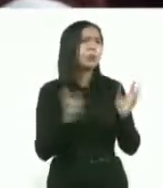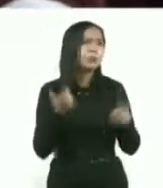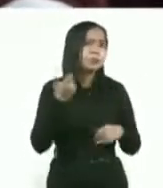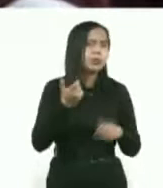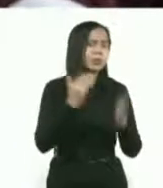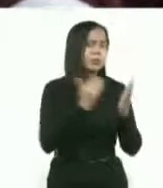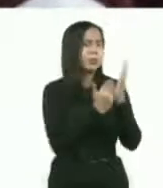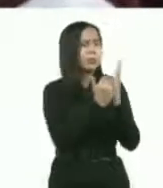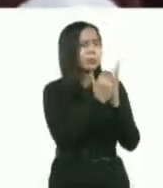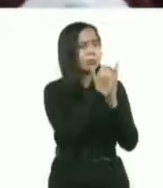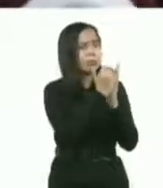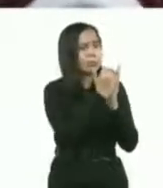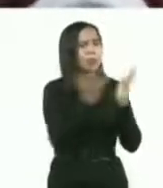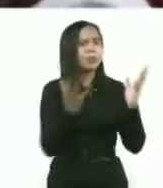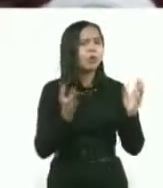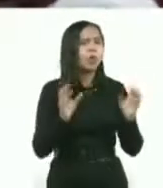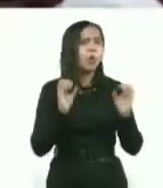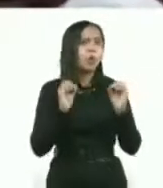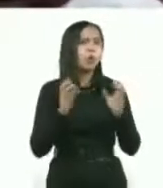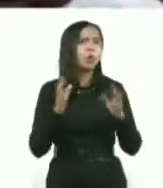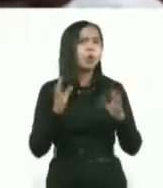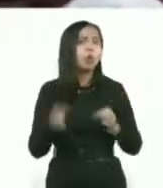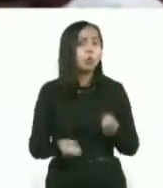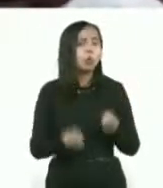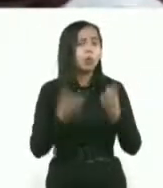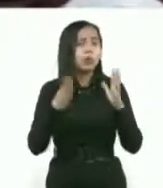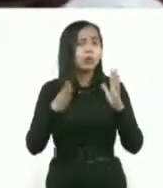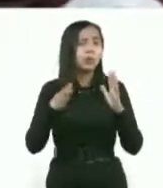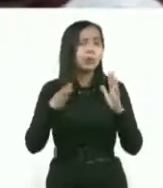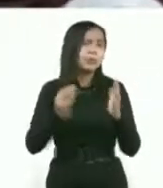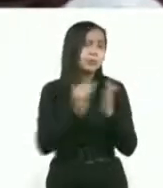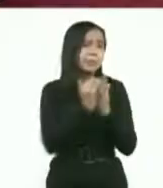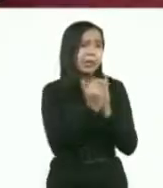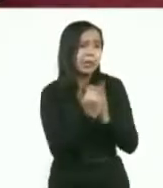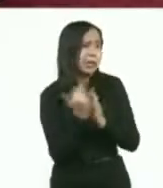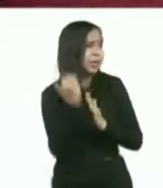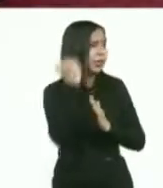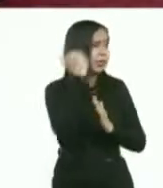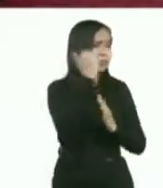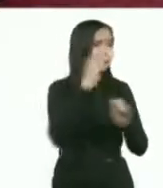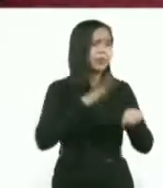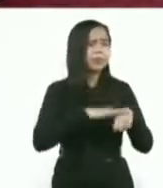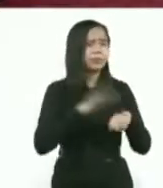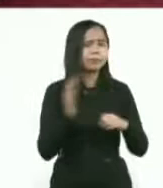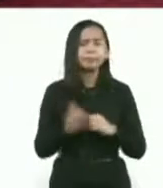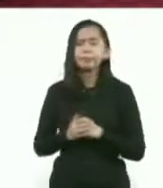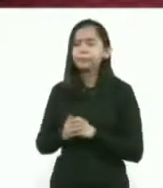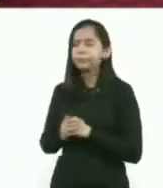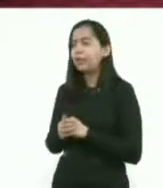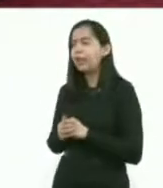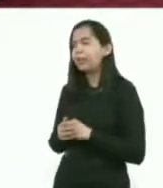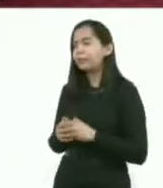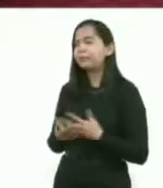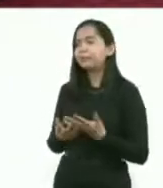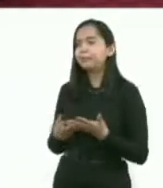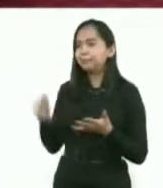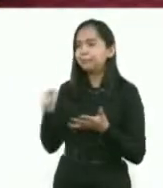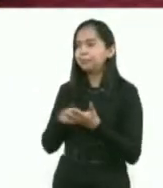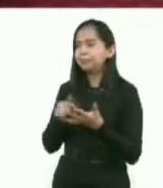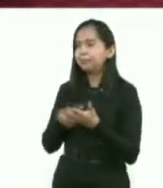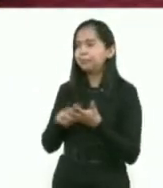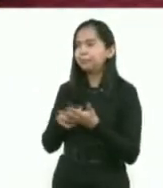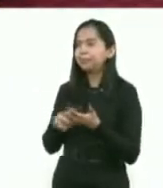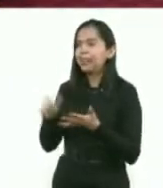la gasolina que debe de ser y cuántos están por encima de este? Pues ahora sí que ahí aplica la ley